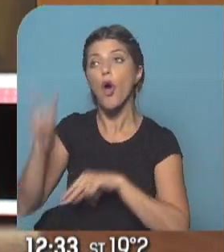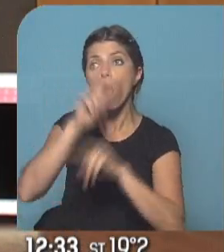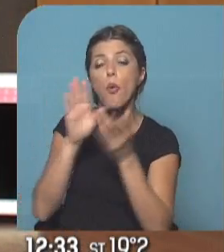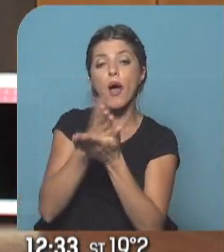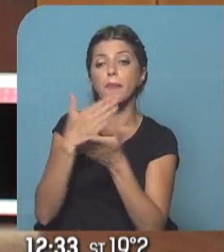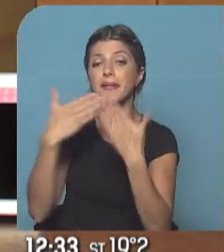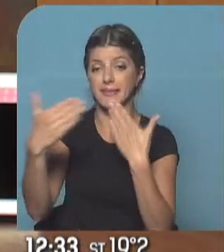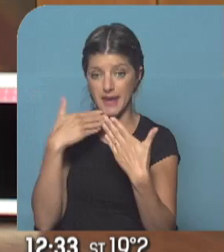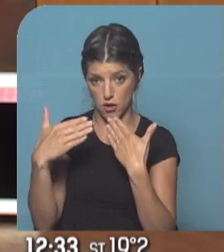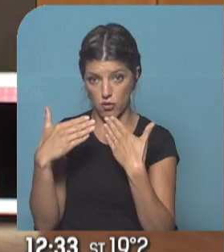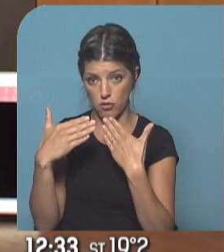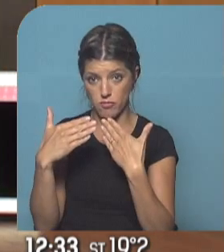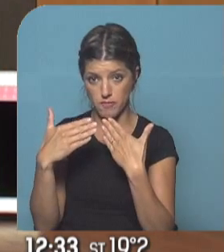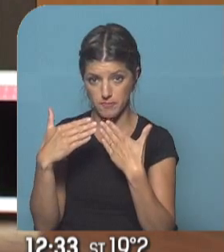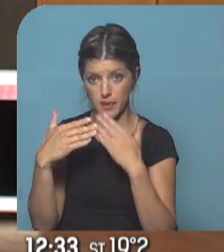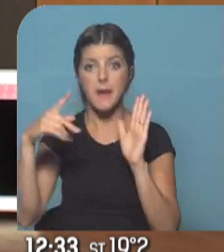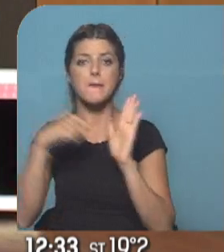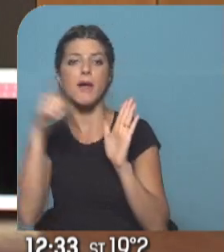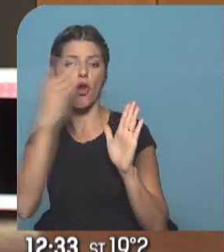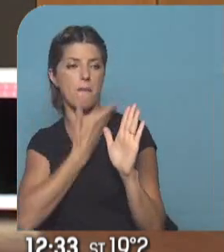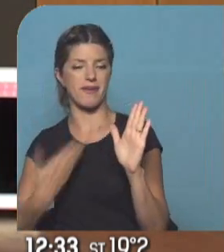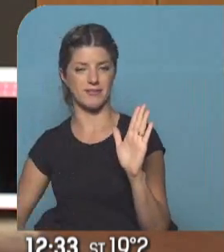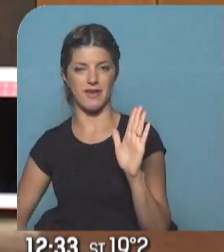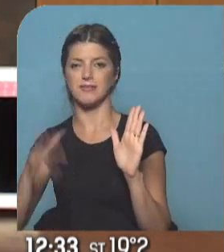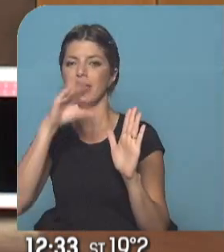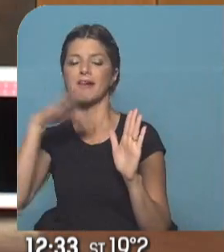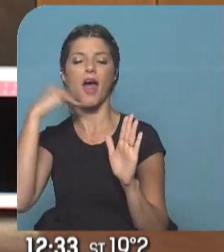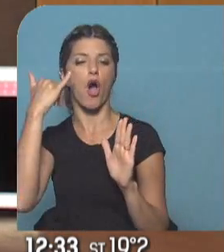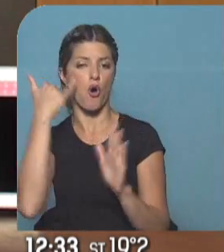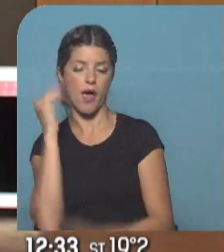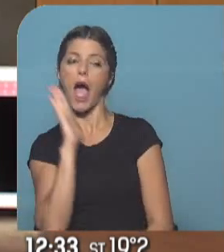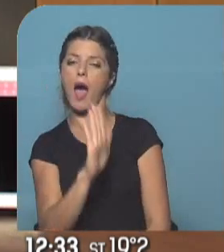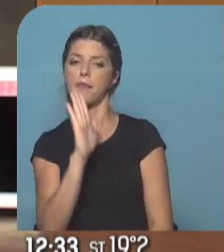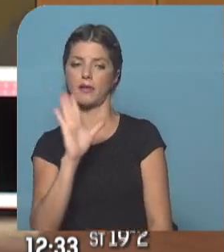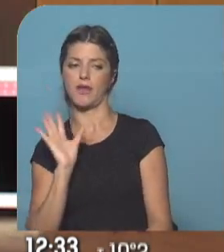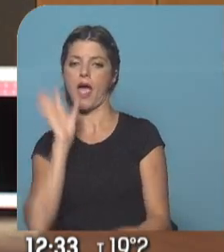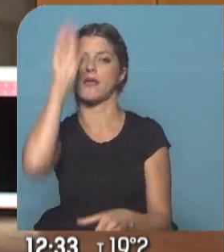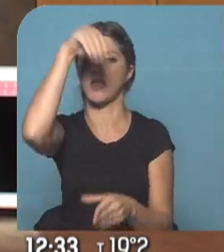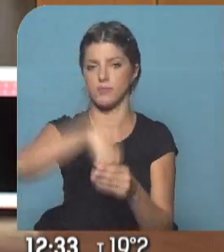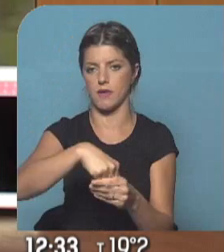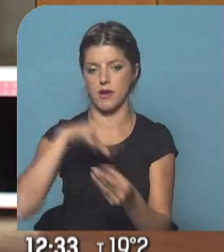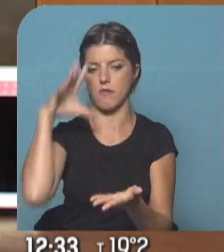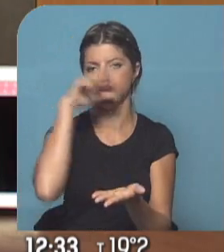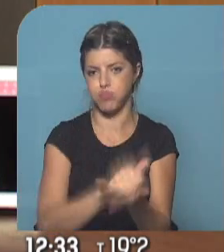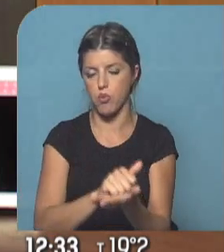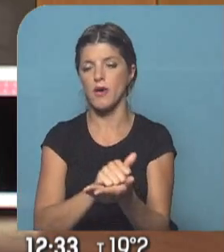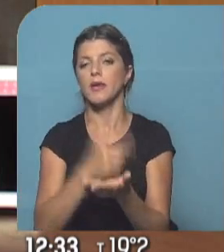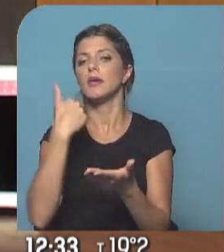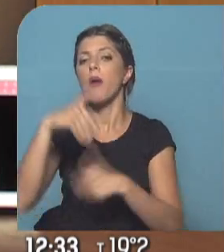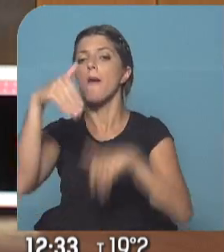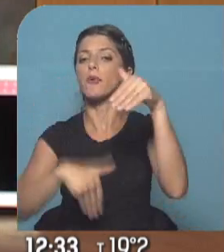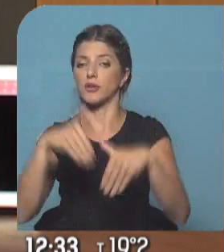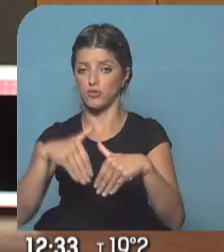al diálogo, el presidente de gobierno, Mariano Rajoy, en cambio, amenaza con la intervención de Cataluña y el llamado a elecciones